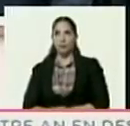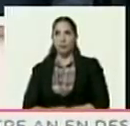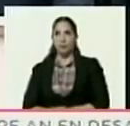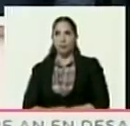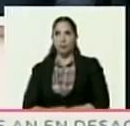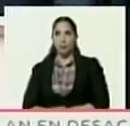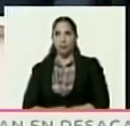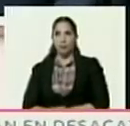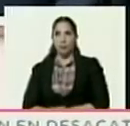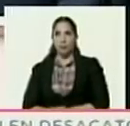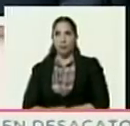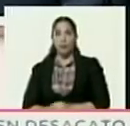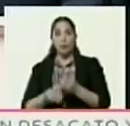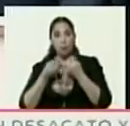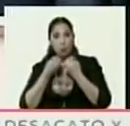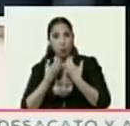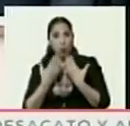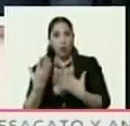Gracias.